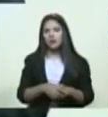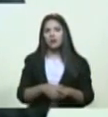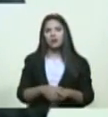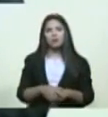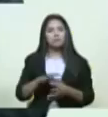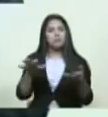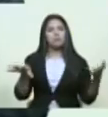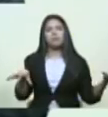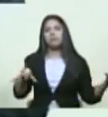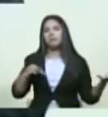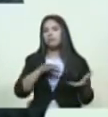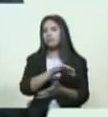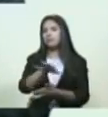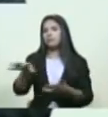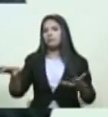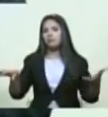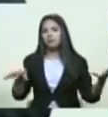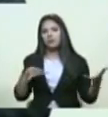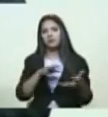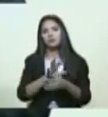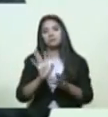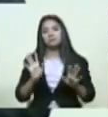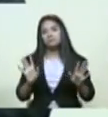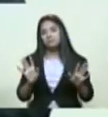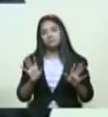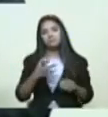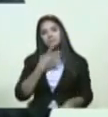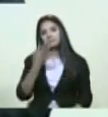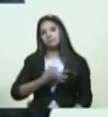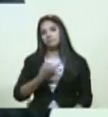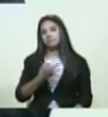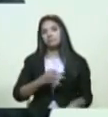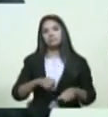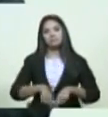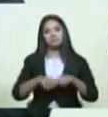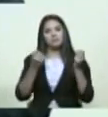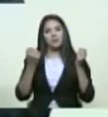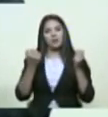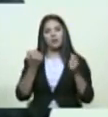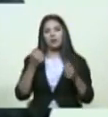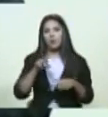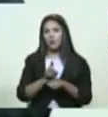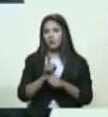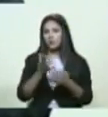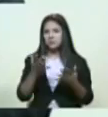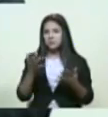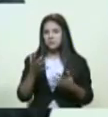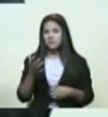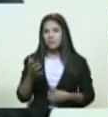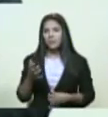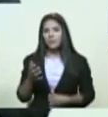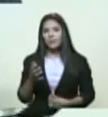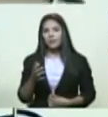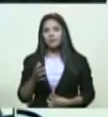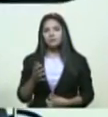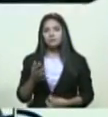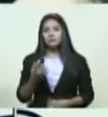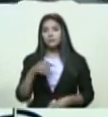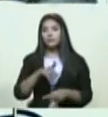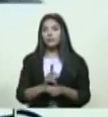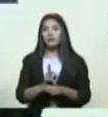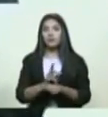ciudadana, sinceramente, el daño no solamente, repito, es para